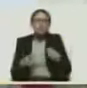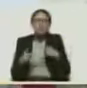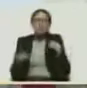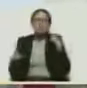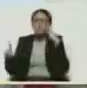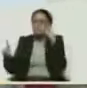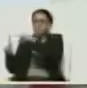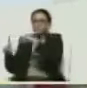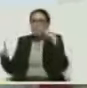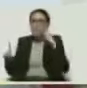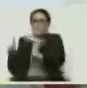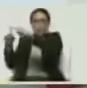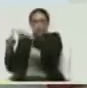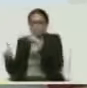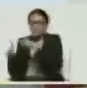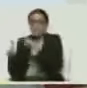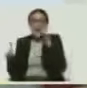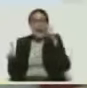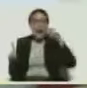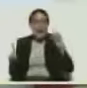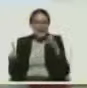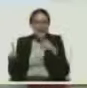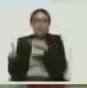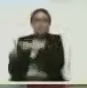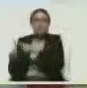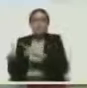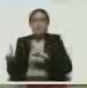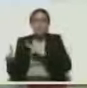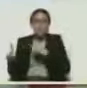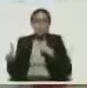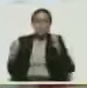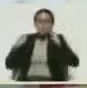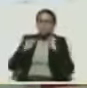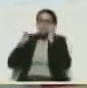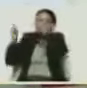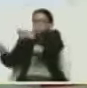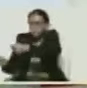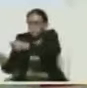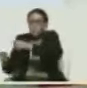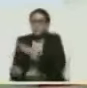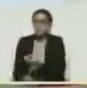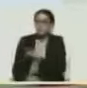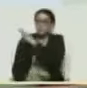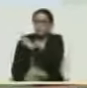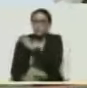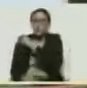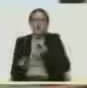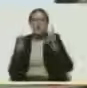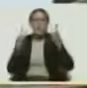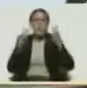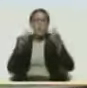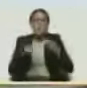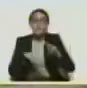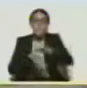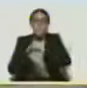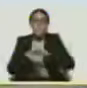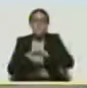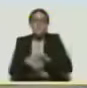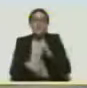Prado que lo voy a nombrar a partir de hoy nuevo ministro del Poder Popular para las